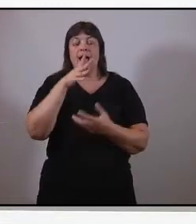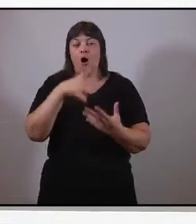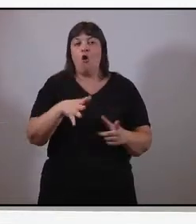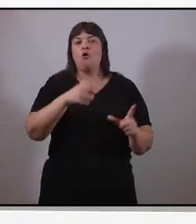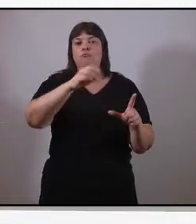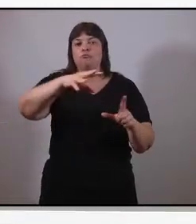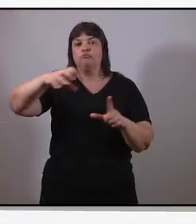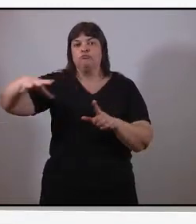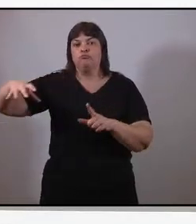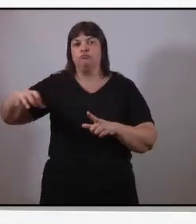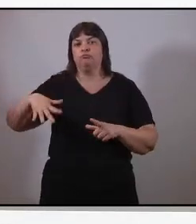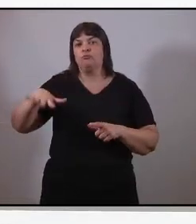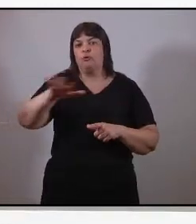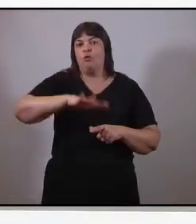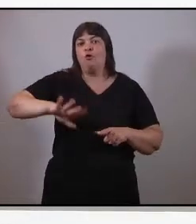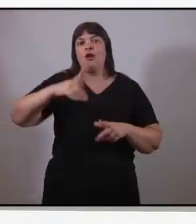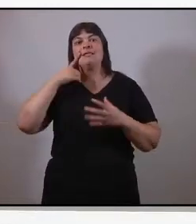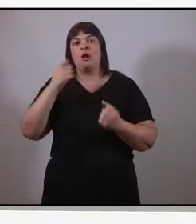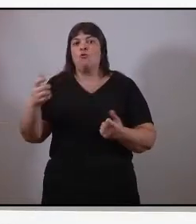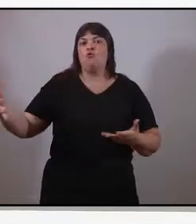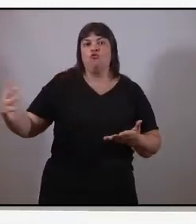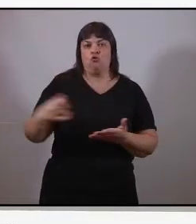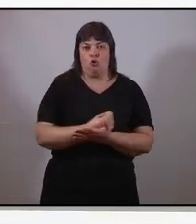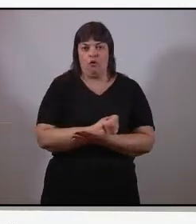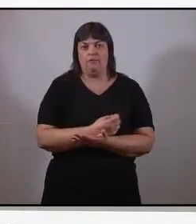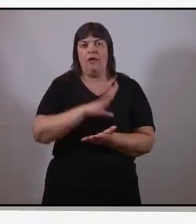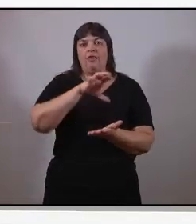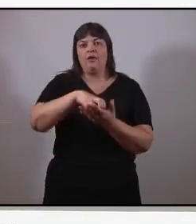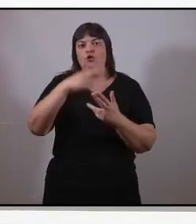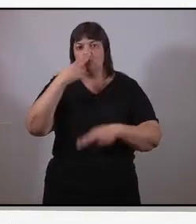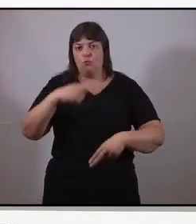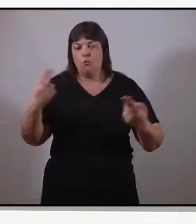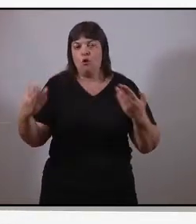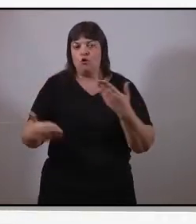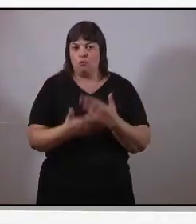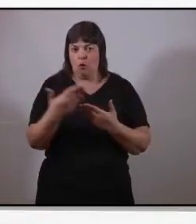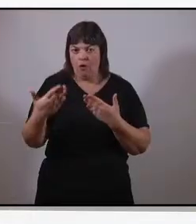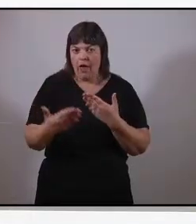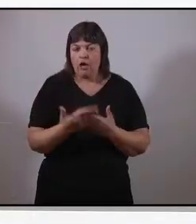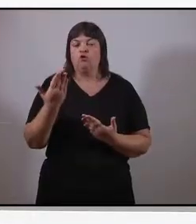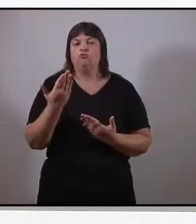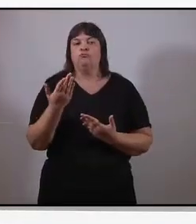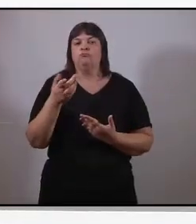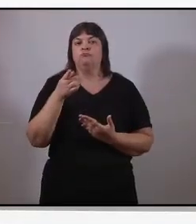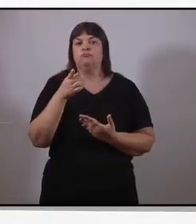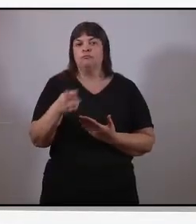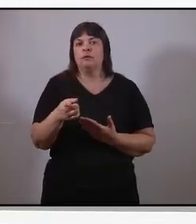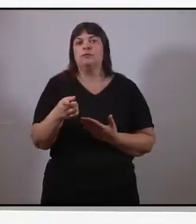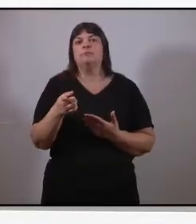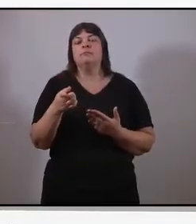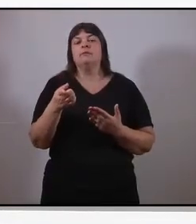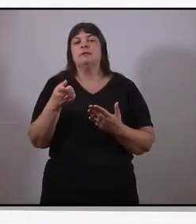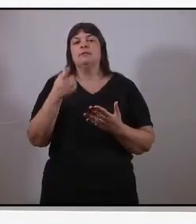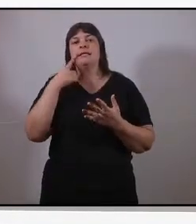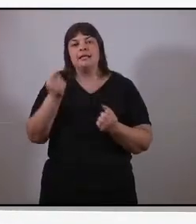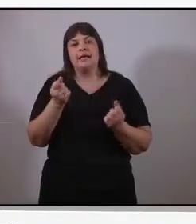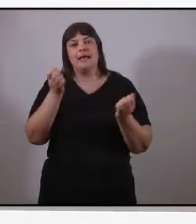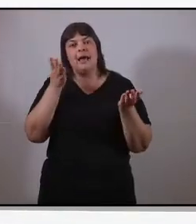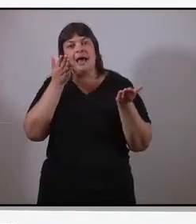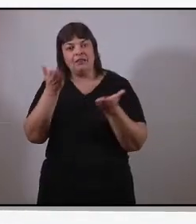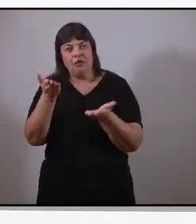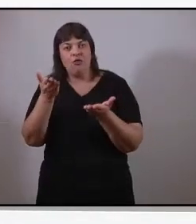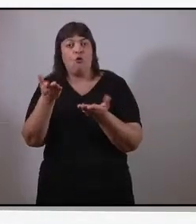en todas las áreas de salud. Centros públicos, centros modernos, donde la atención sanitaria y todos